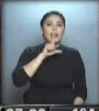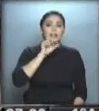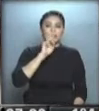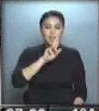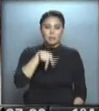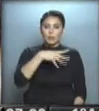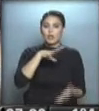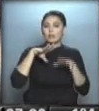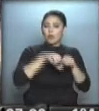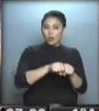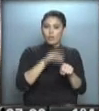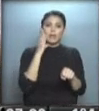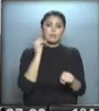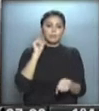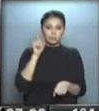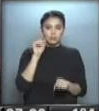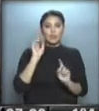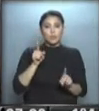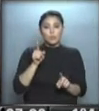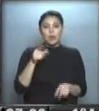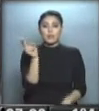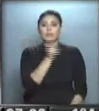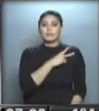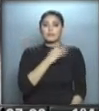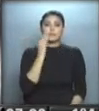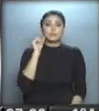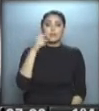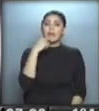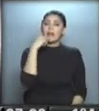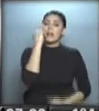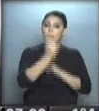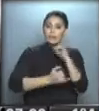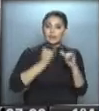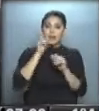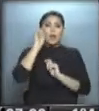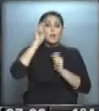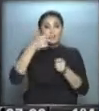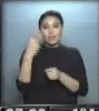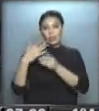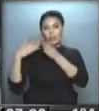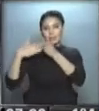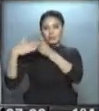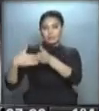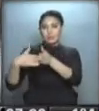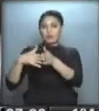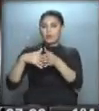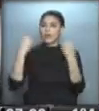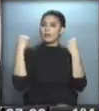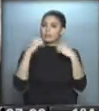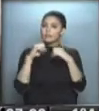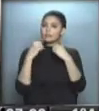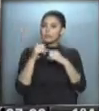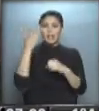es colonia británica por su parte el portavoz de defensa británico explicado que la visita de los busquen forma parte de un ejercicio